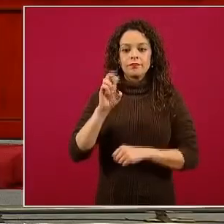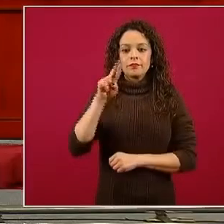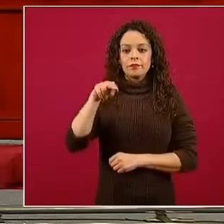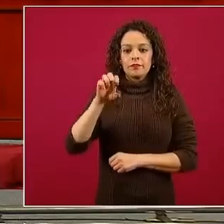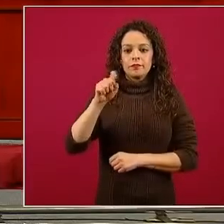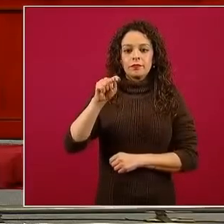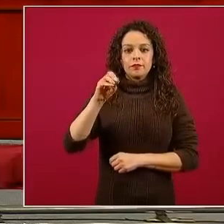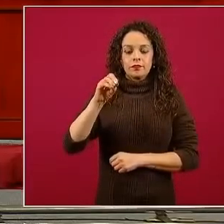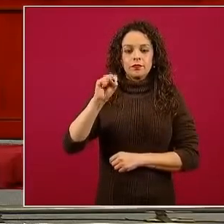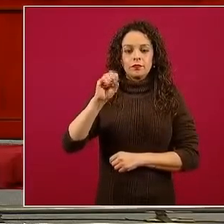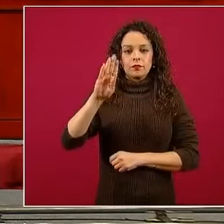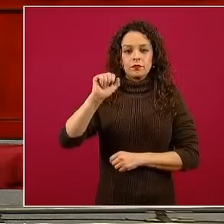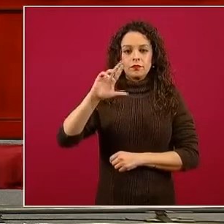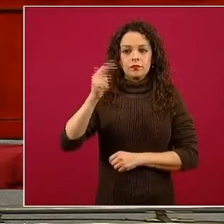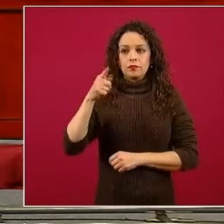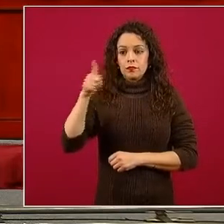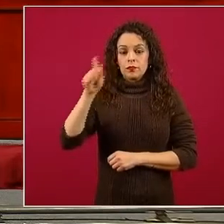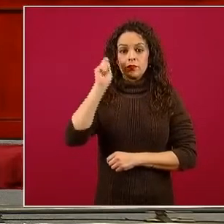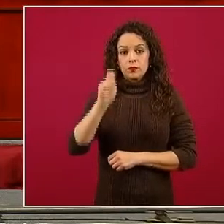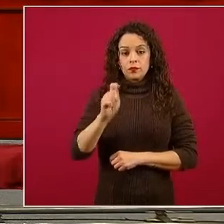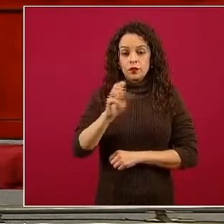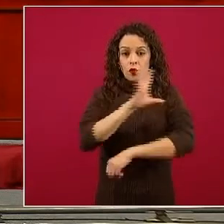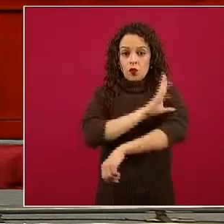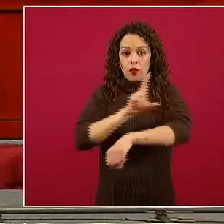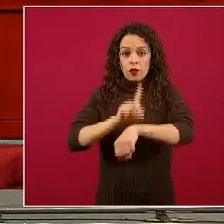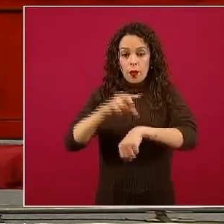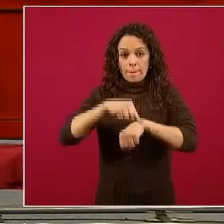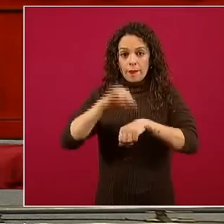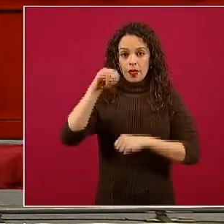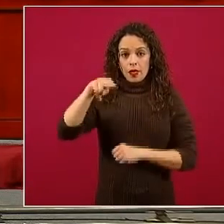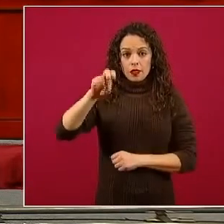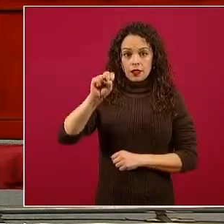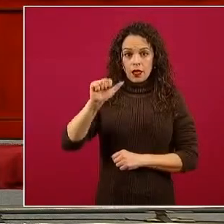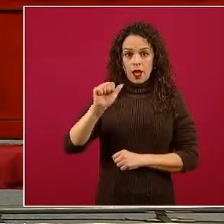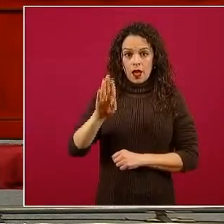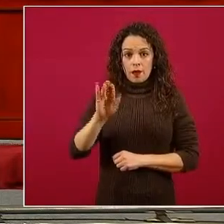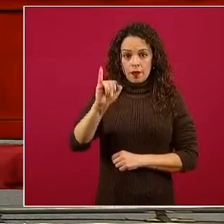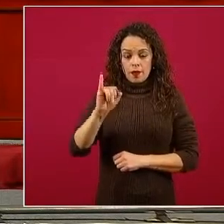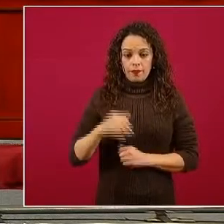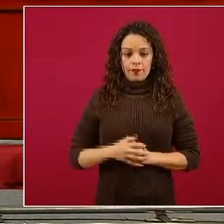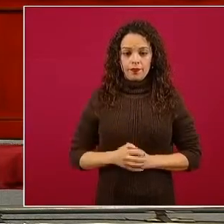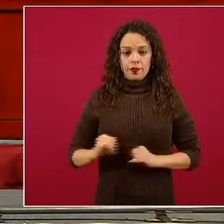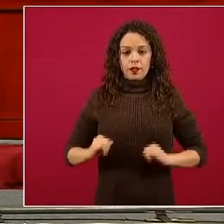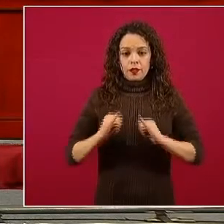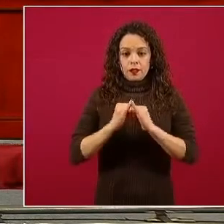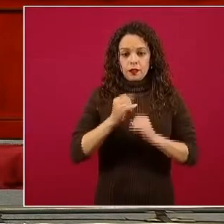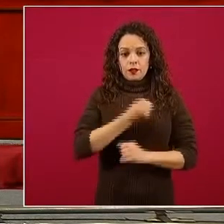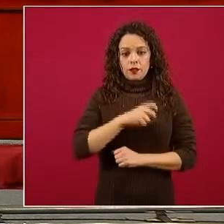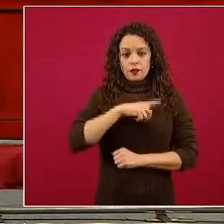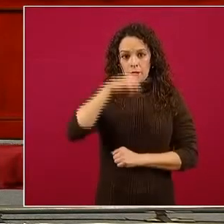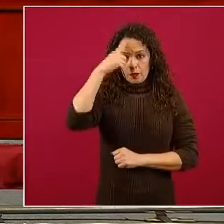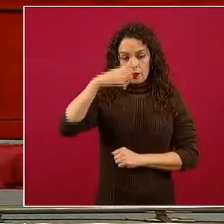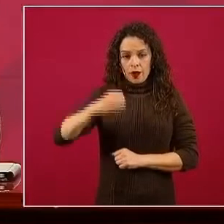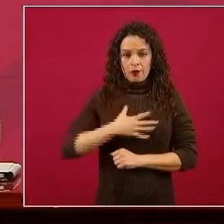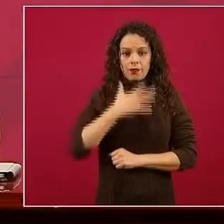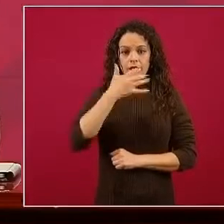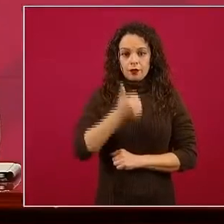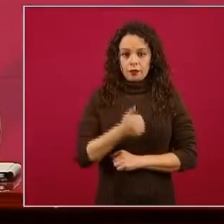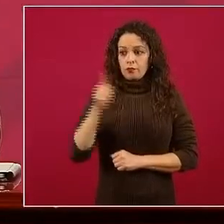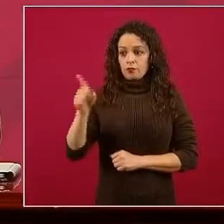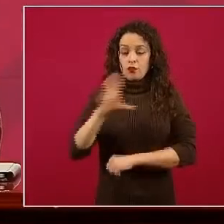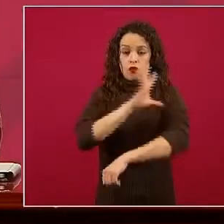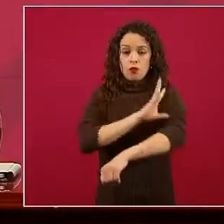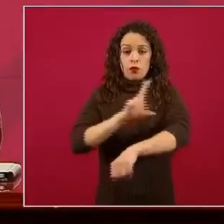quien es el coordinador médico del INSABI, el Instituto de Salud para el Bienestar, y en su carácter de coordinador